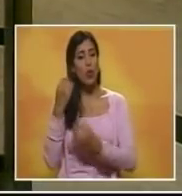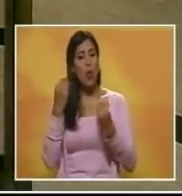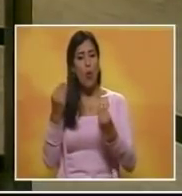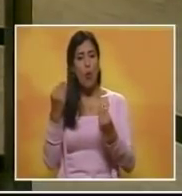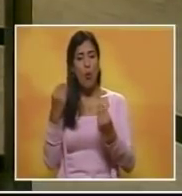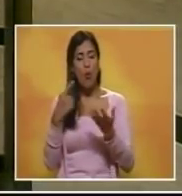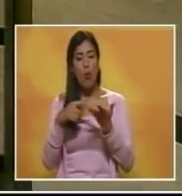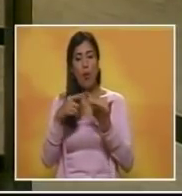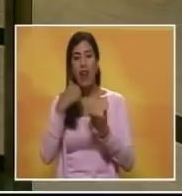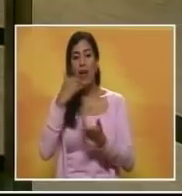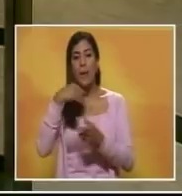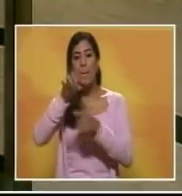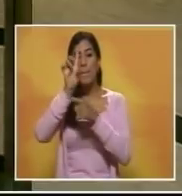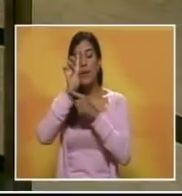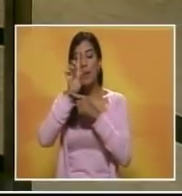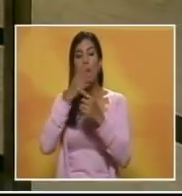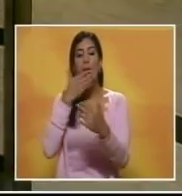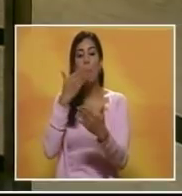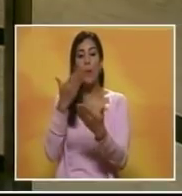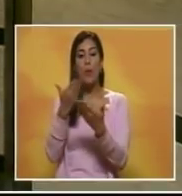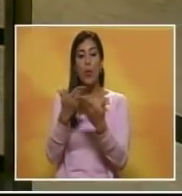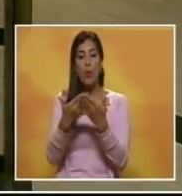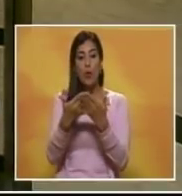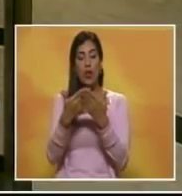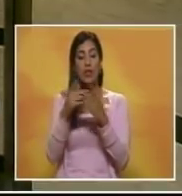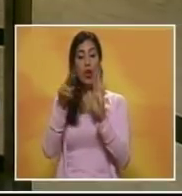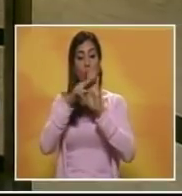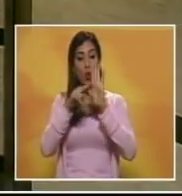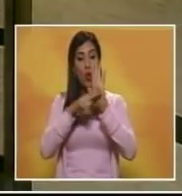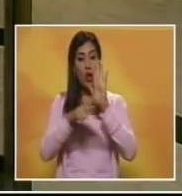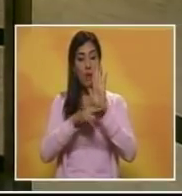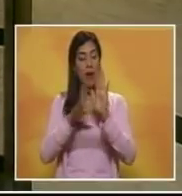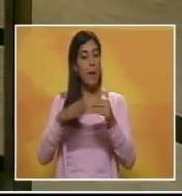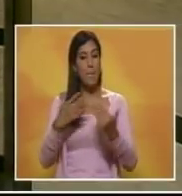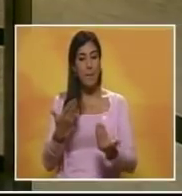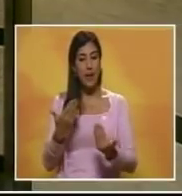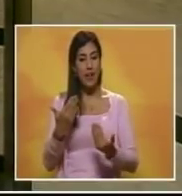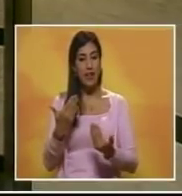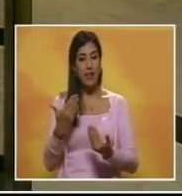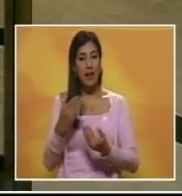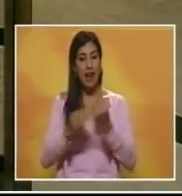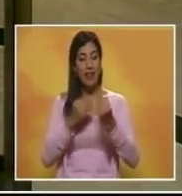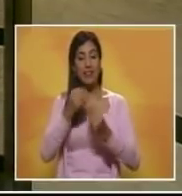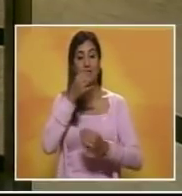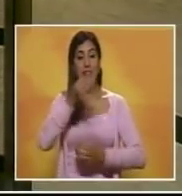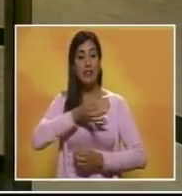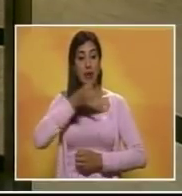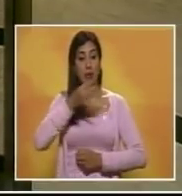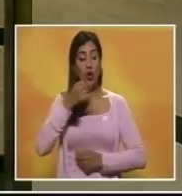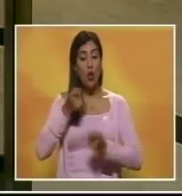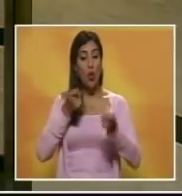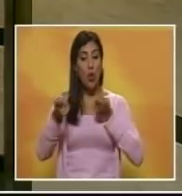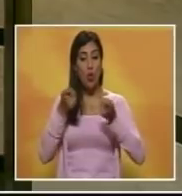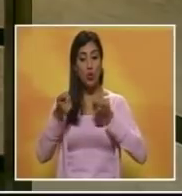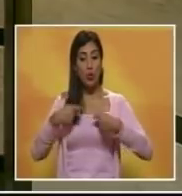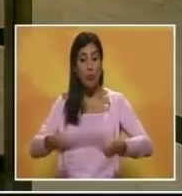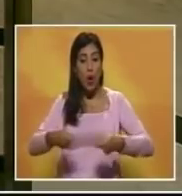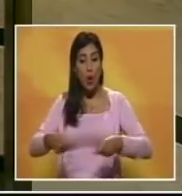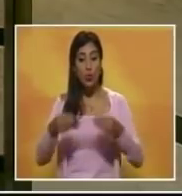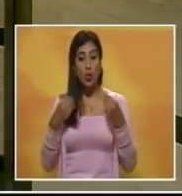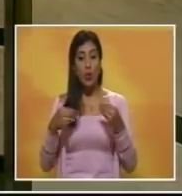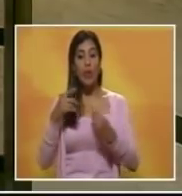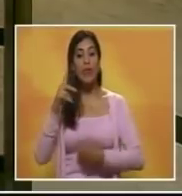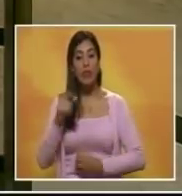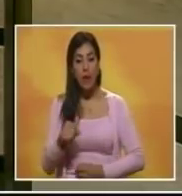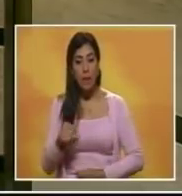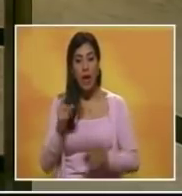son algunos de los principales planteamientos de la normativa jurídica que hace énfasis en el control del gasto público y